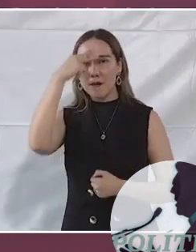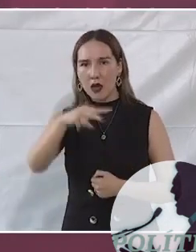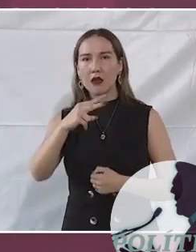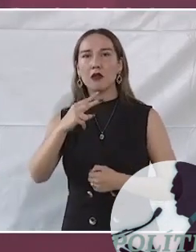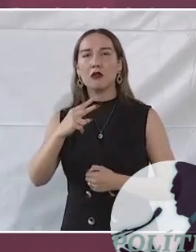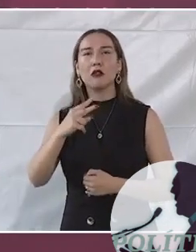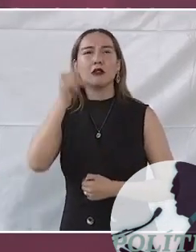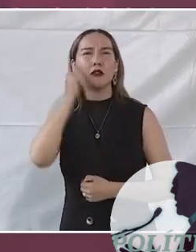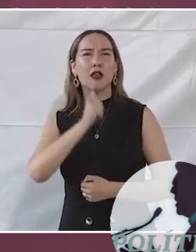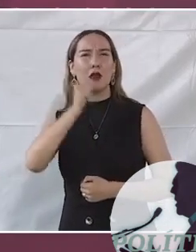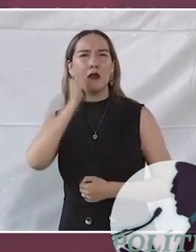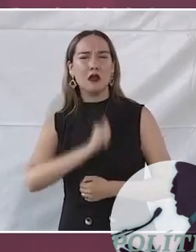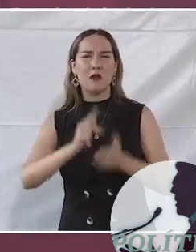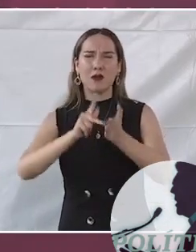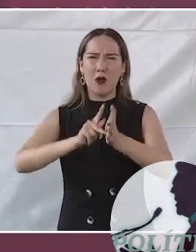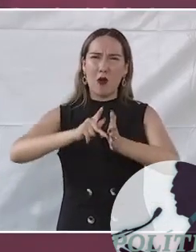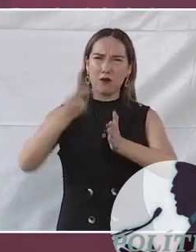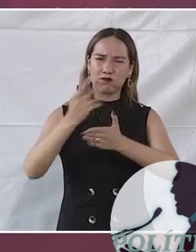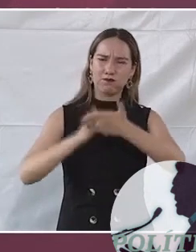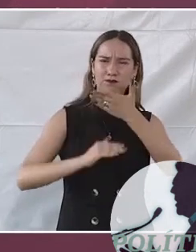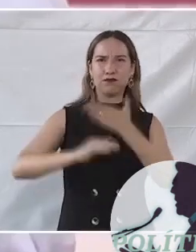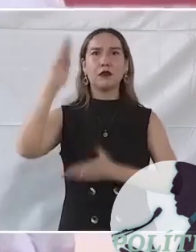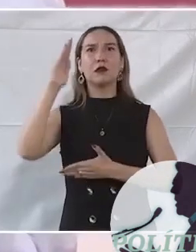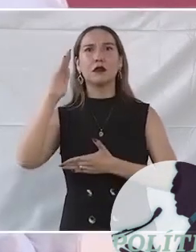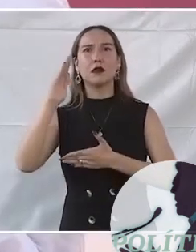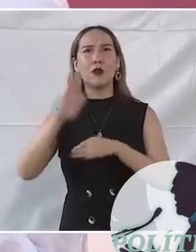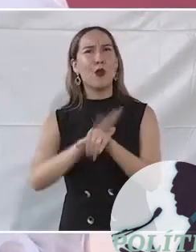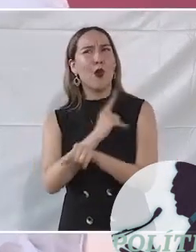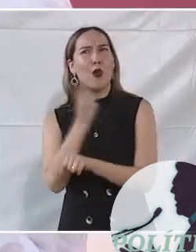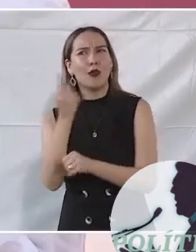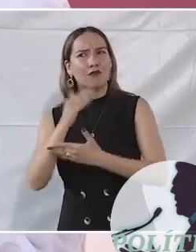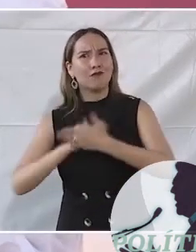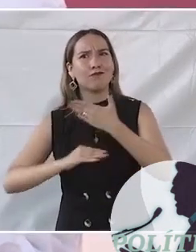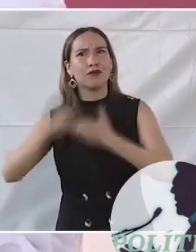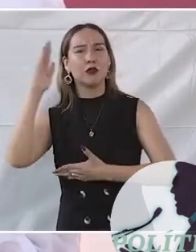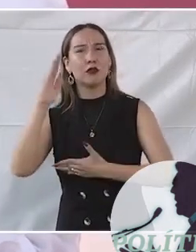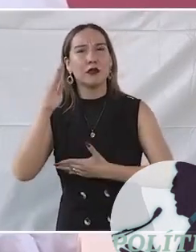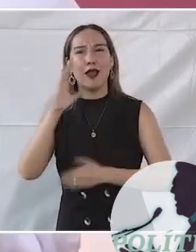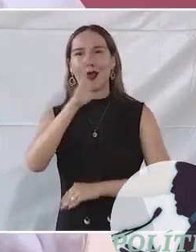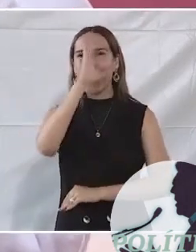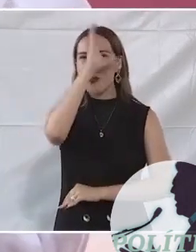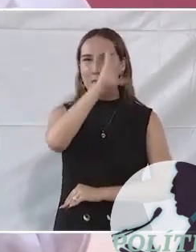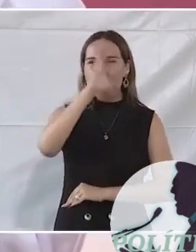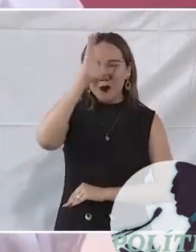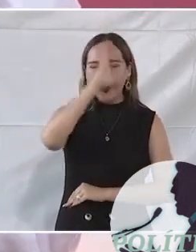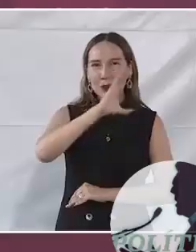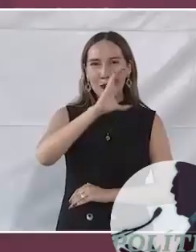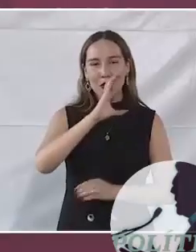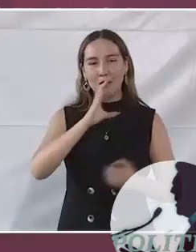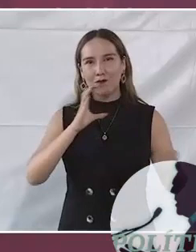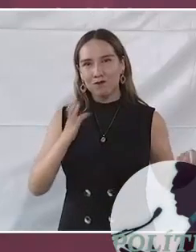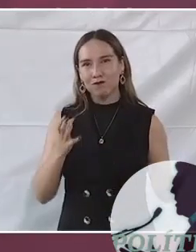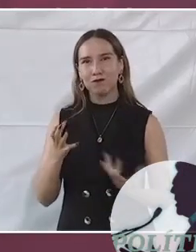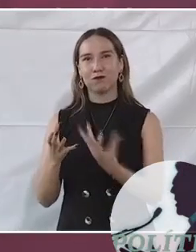renace. ¿Por qué? Por sus culturas. Entonces, no hay que